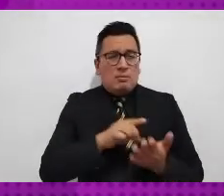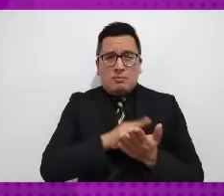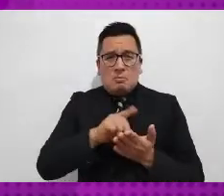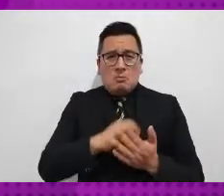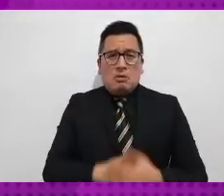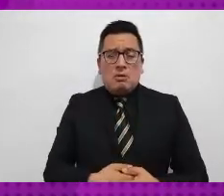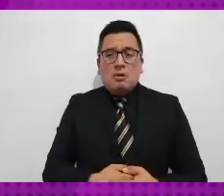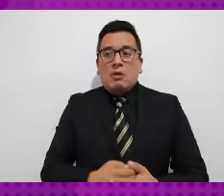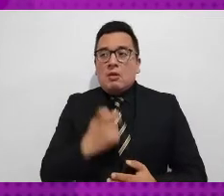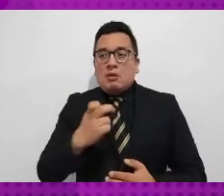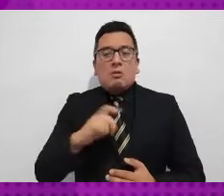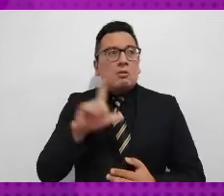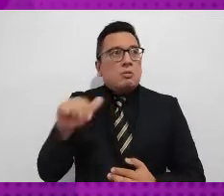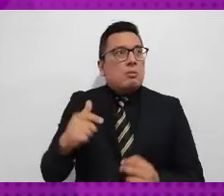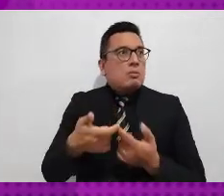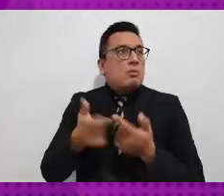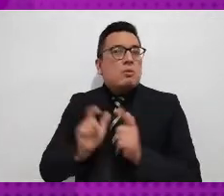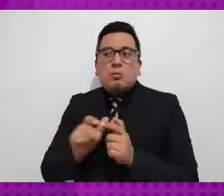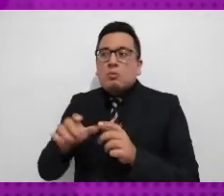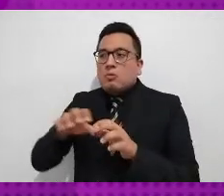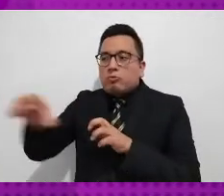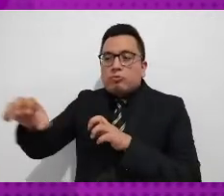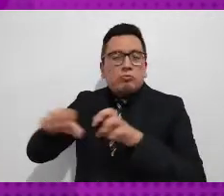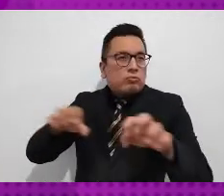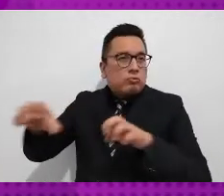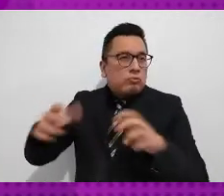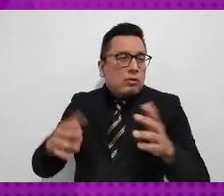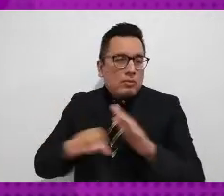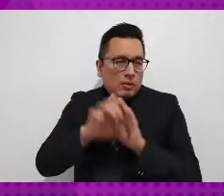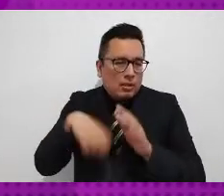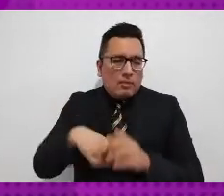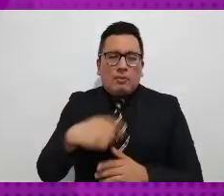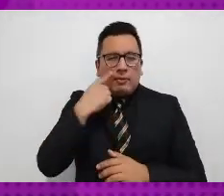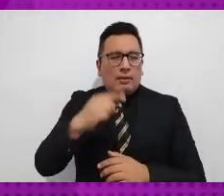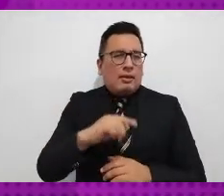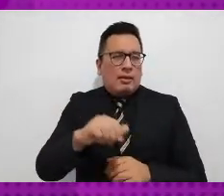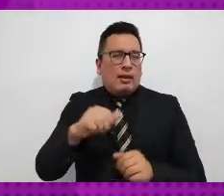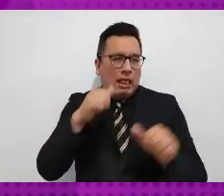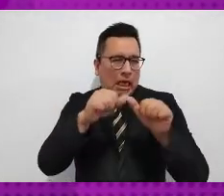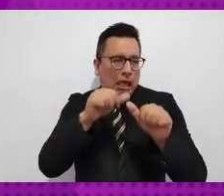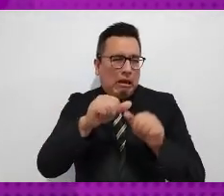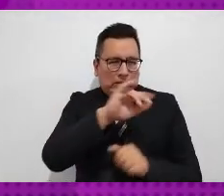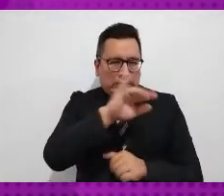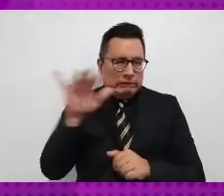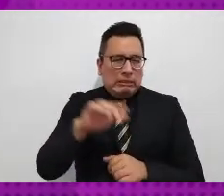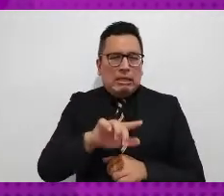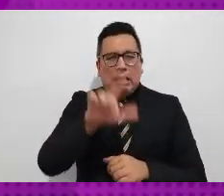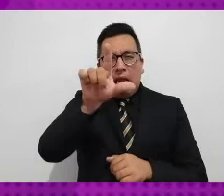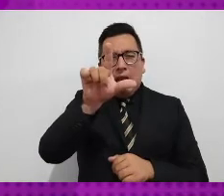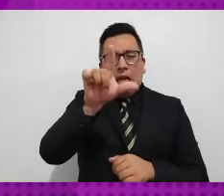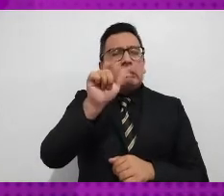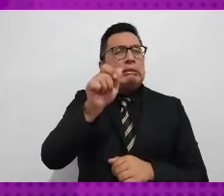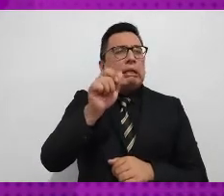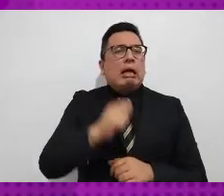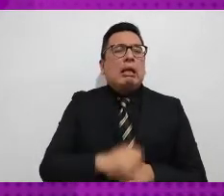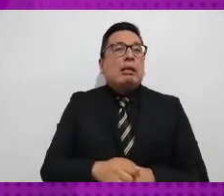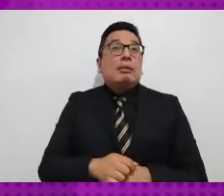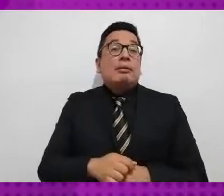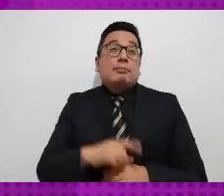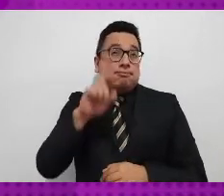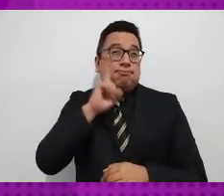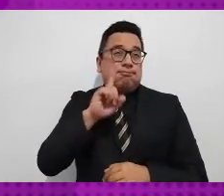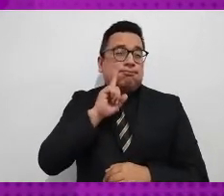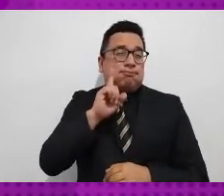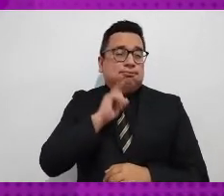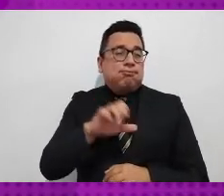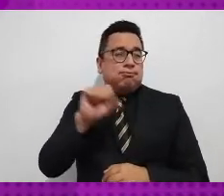surgir grupos de diversidad. Por ejemplo, si tú te pones a analizar las letras, pues por ejemplo, L pues es por las lesbianas, porque ellas, a pesar de que